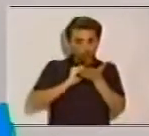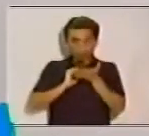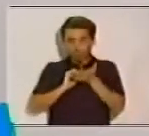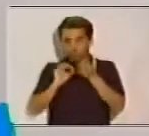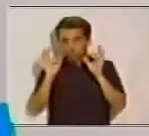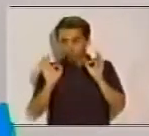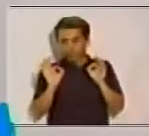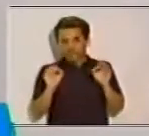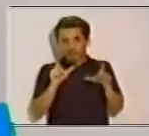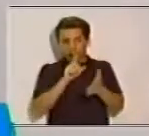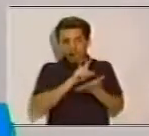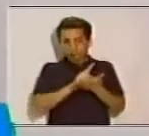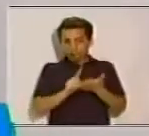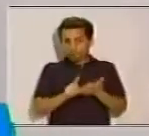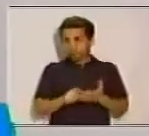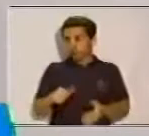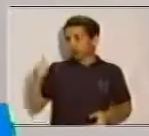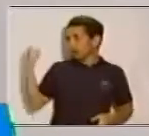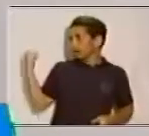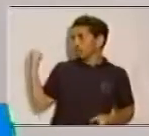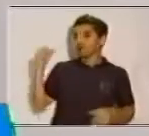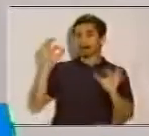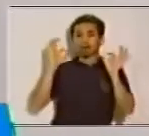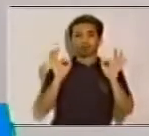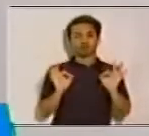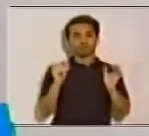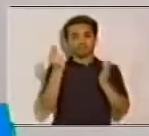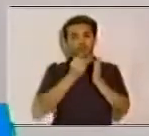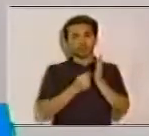de manera limpia, me quedará así.